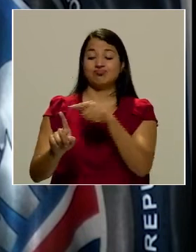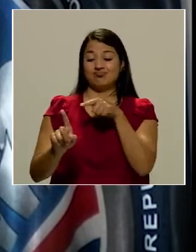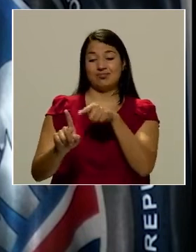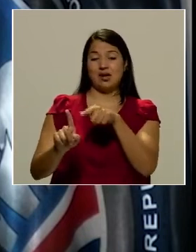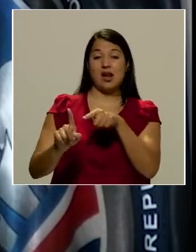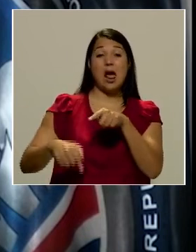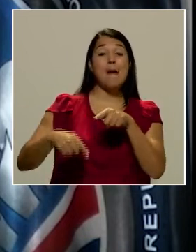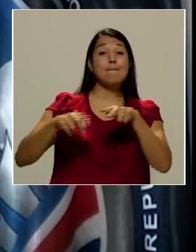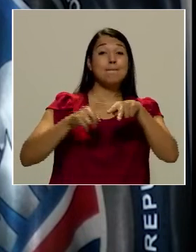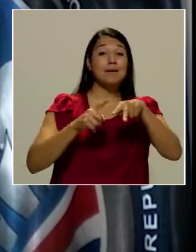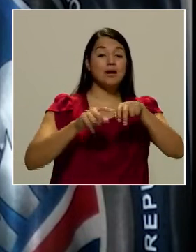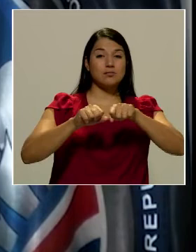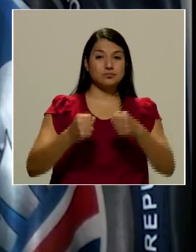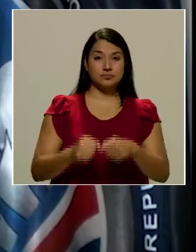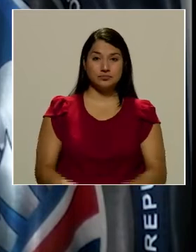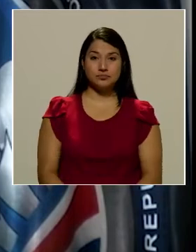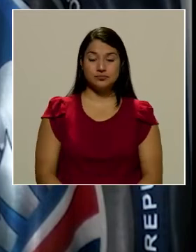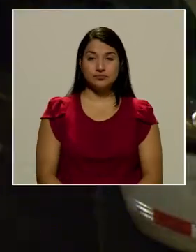pierna.